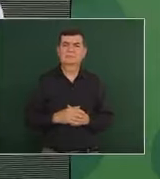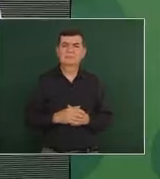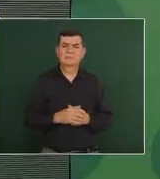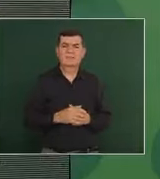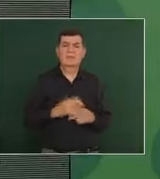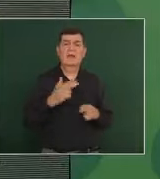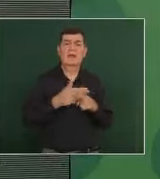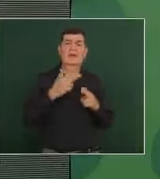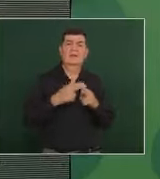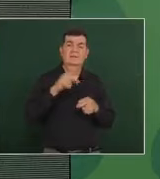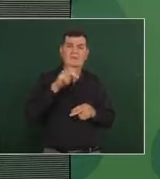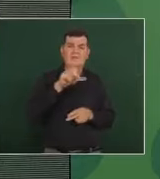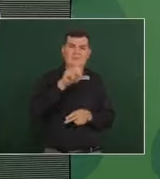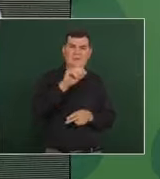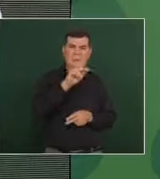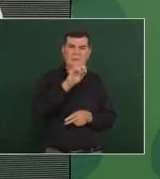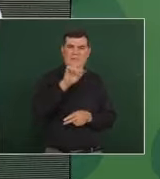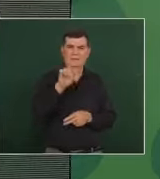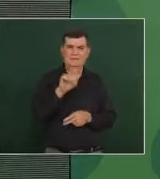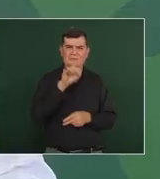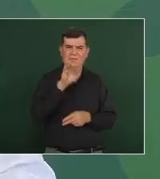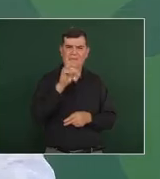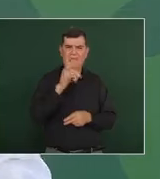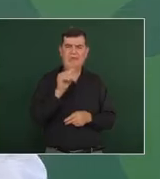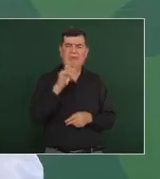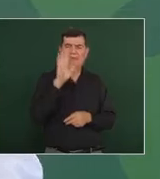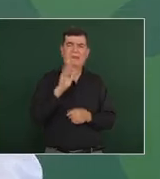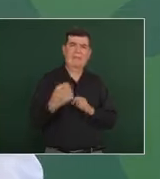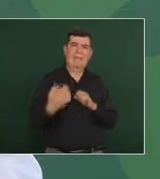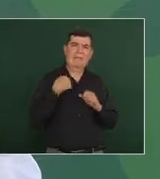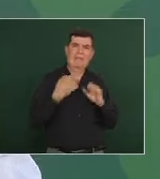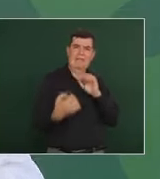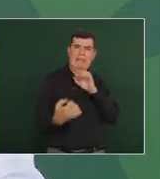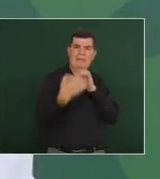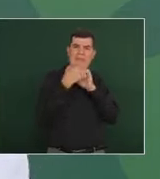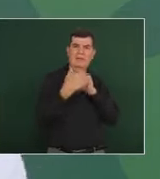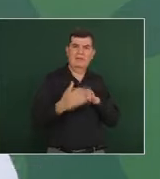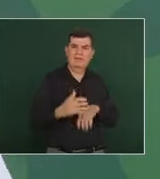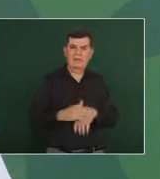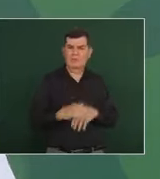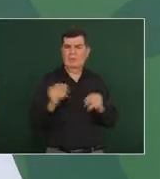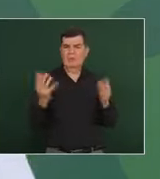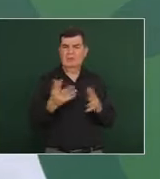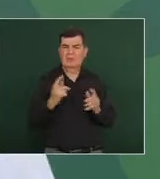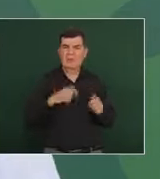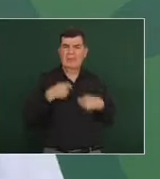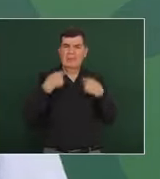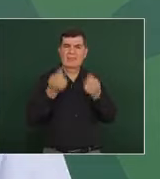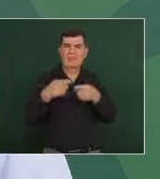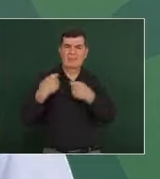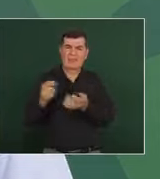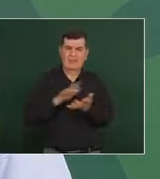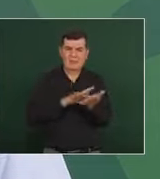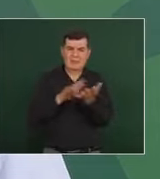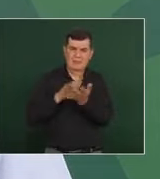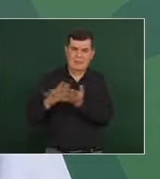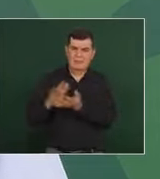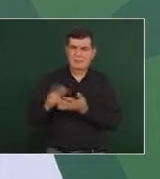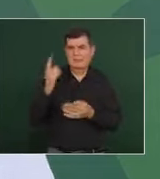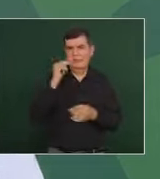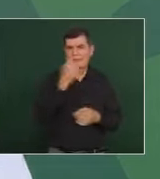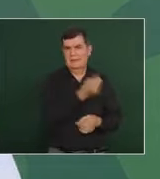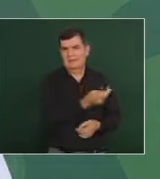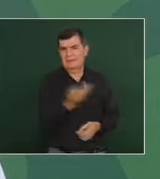a decir López Dóriga que me estaban engañando porque no se estaban entregando los apoyos a la gente.